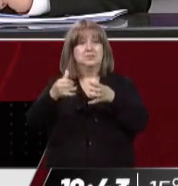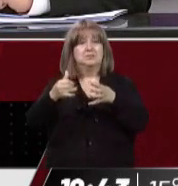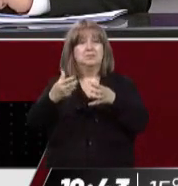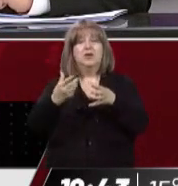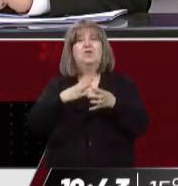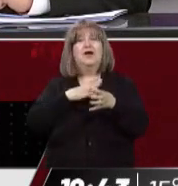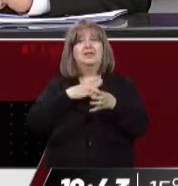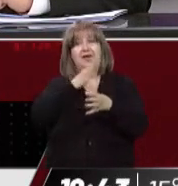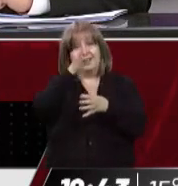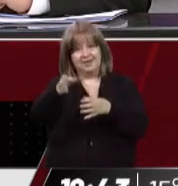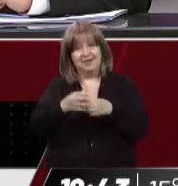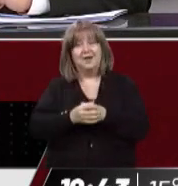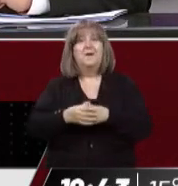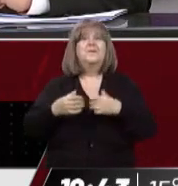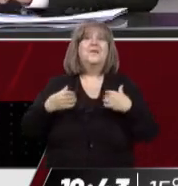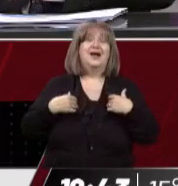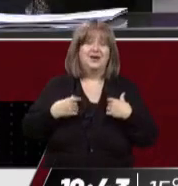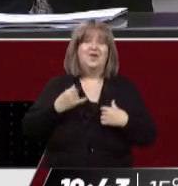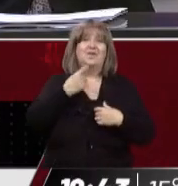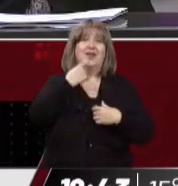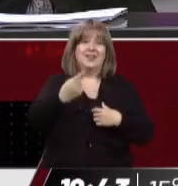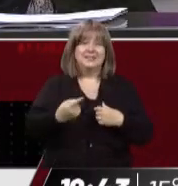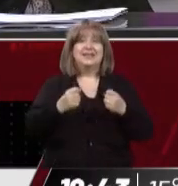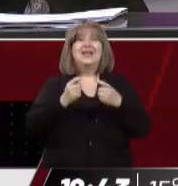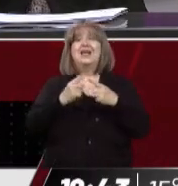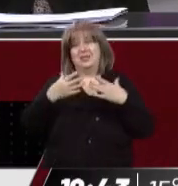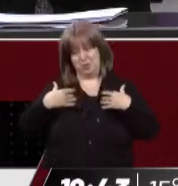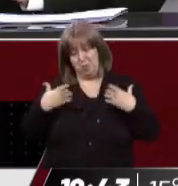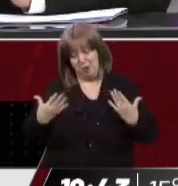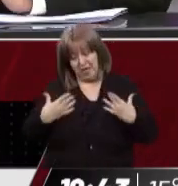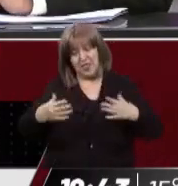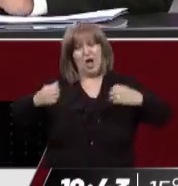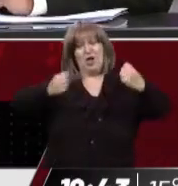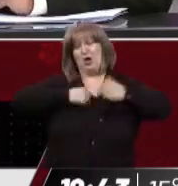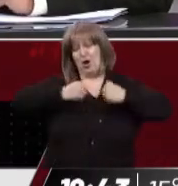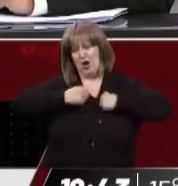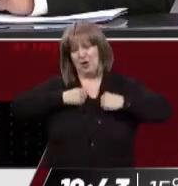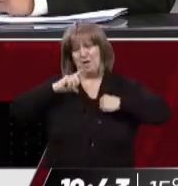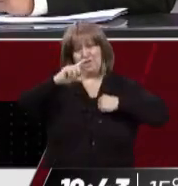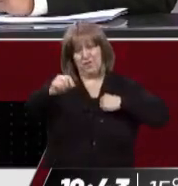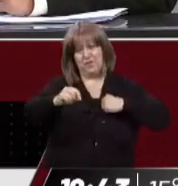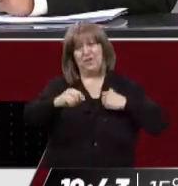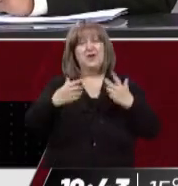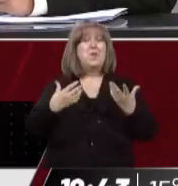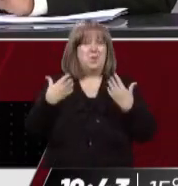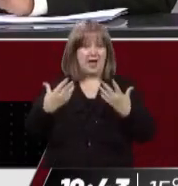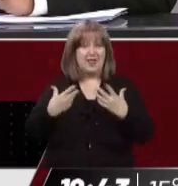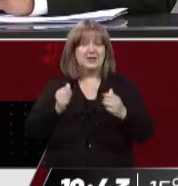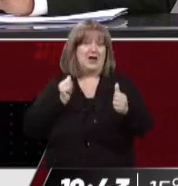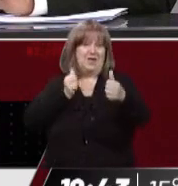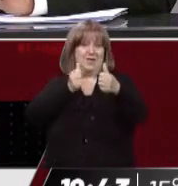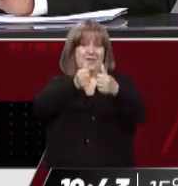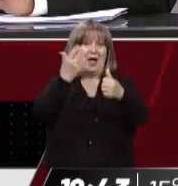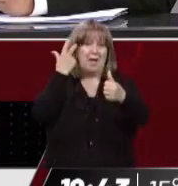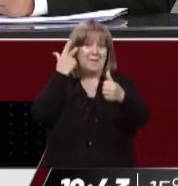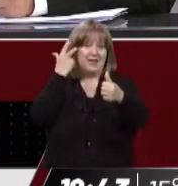No he ido todavía. Bueno, decirle, corro rápido, soy muy valiente y puedo hacer lo que quiera, por sí, lo que sea por mi equipo. He marcado a Lionel Messi. Yo, claro, he